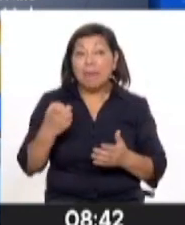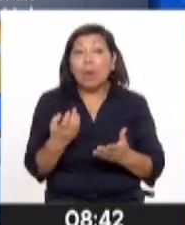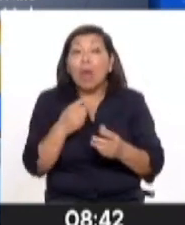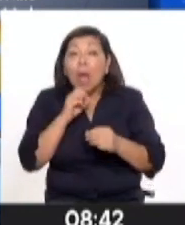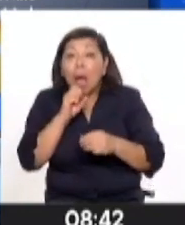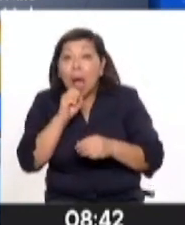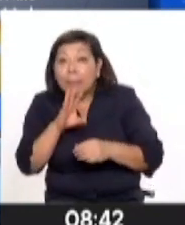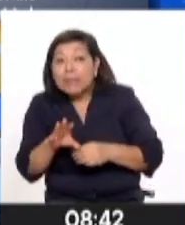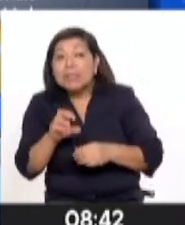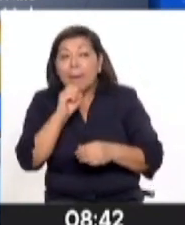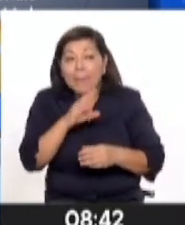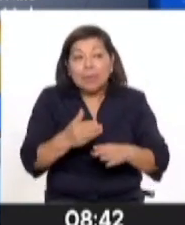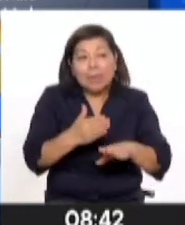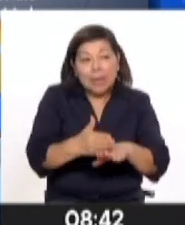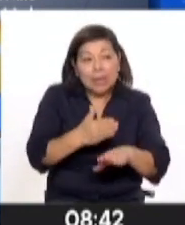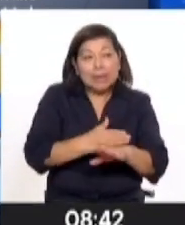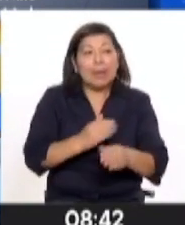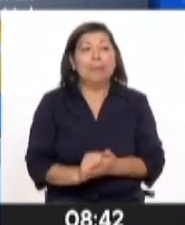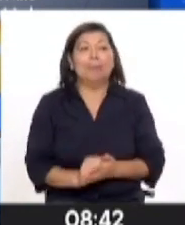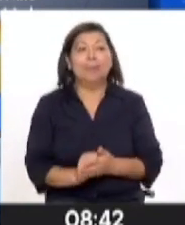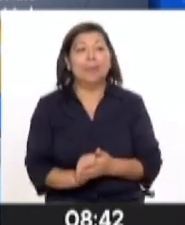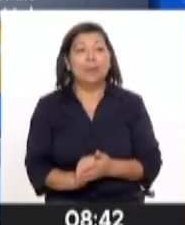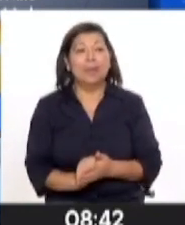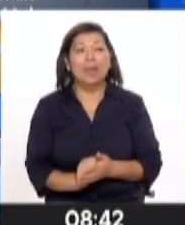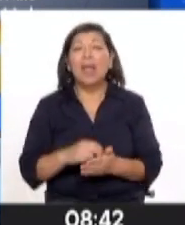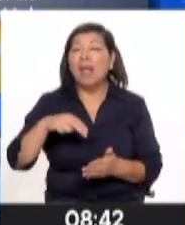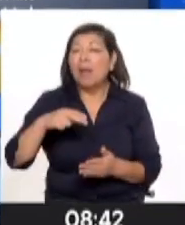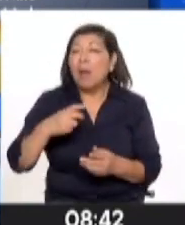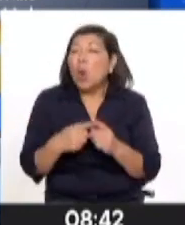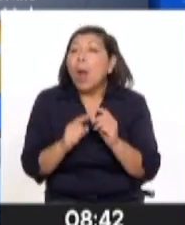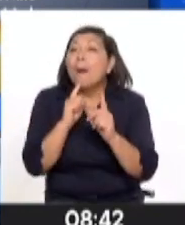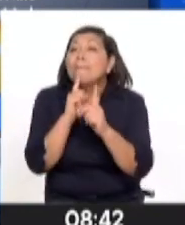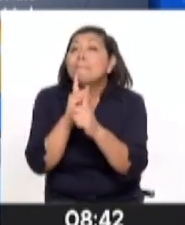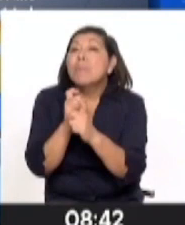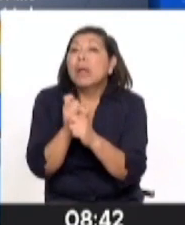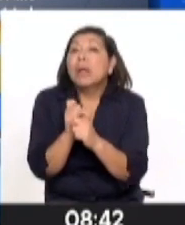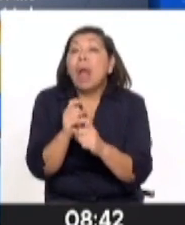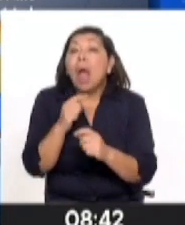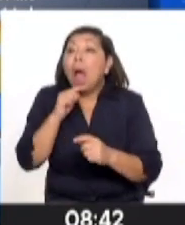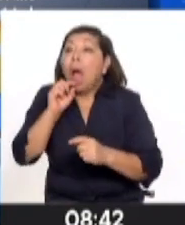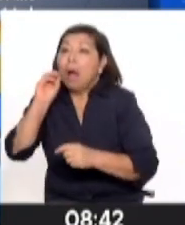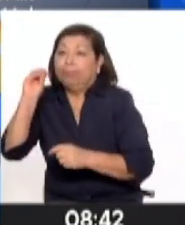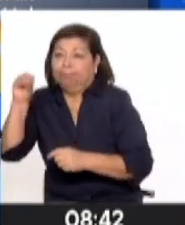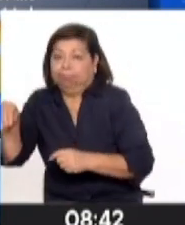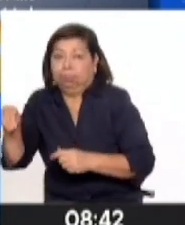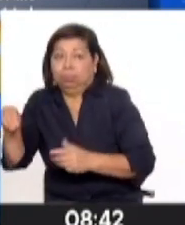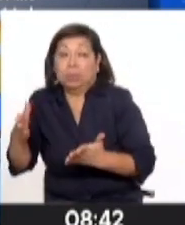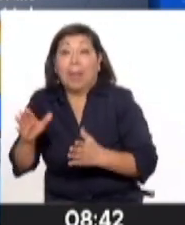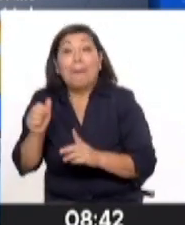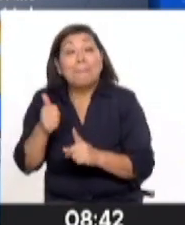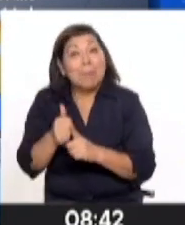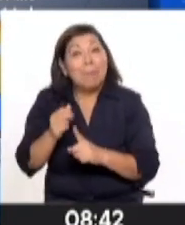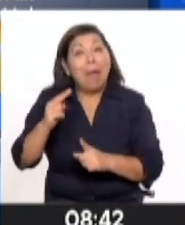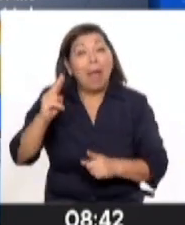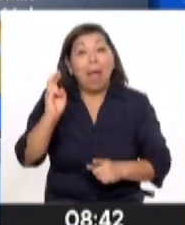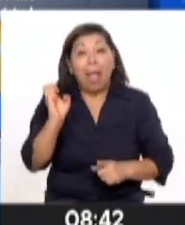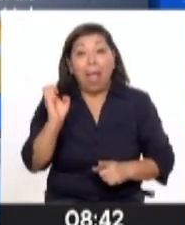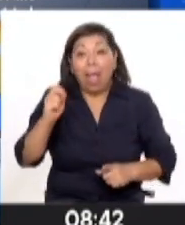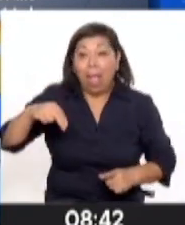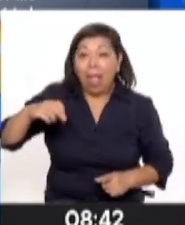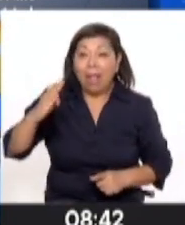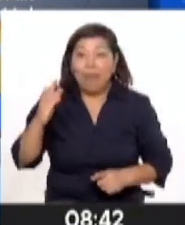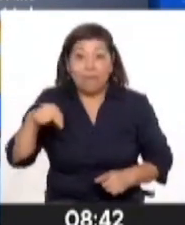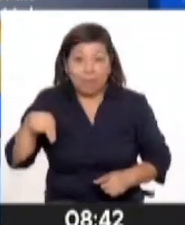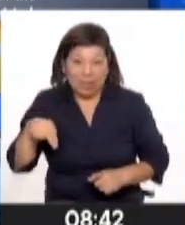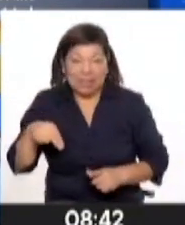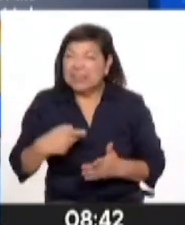emitiendo comunicados periódicamente y recuerden siempre que tienen que consultar a la fuente oficial, que puede ser el mismo ENFE o alguna de las